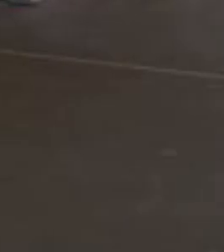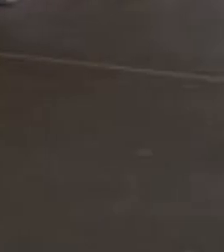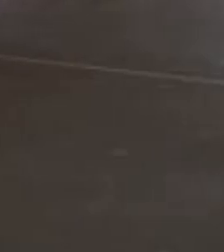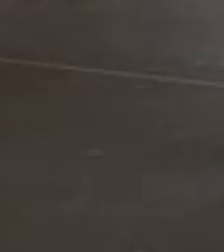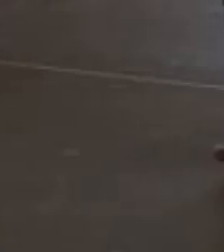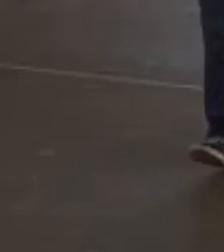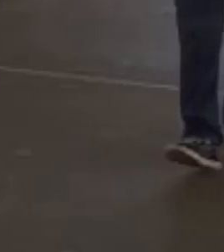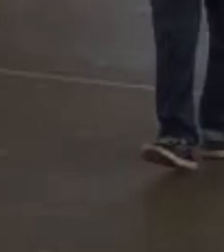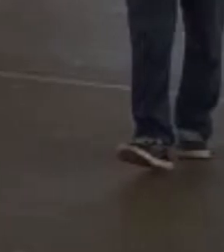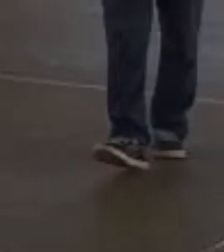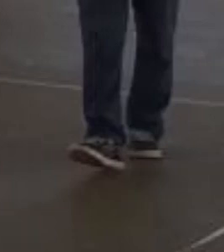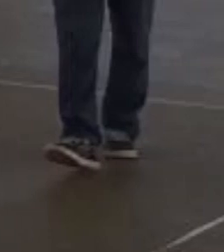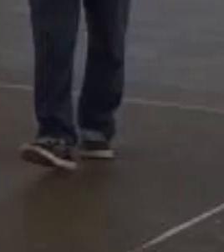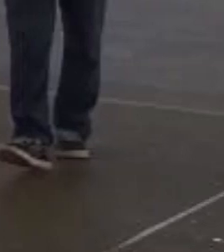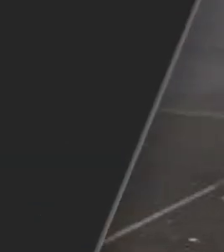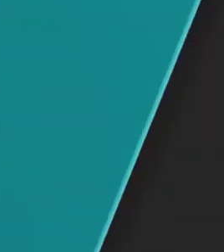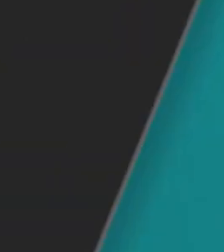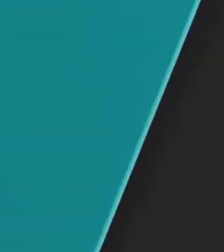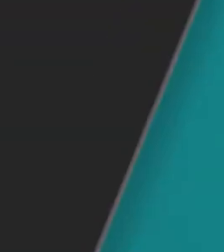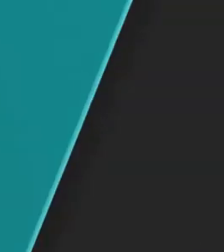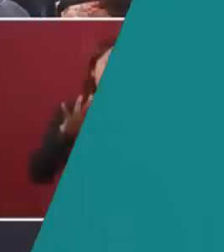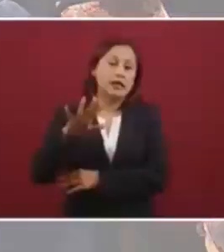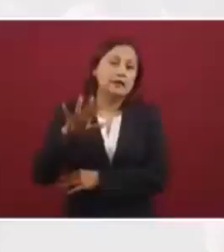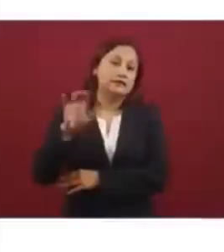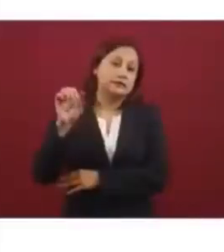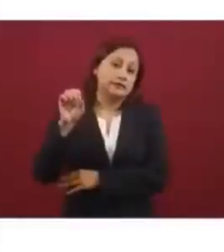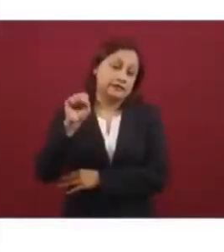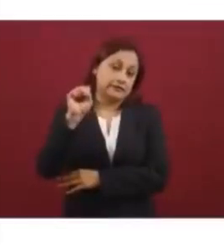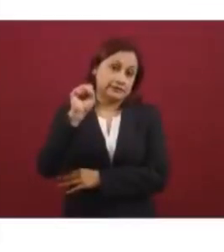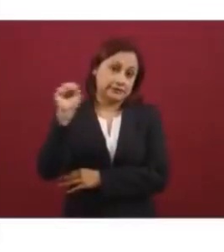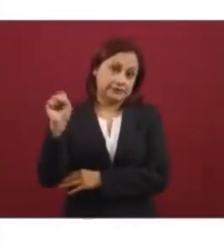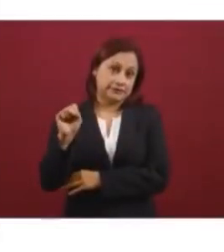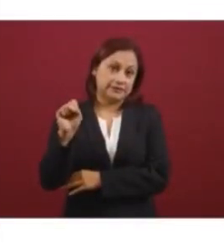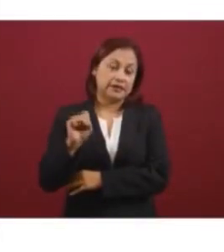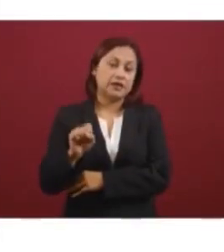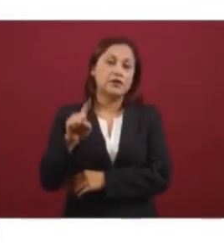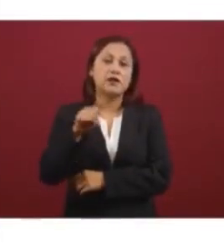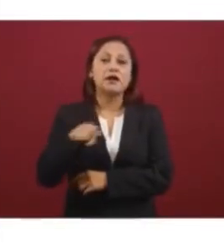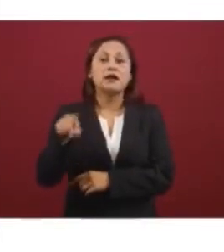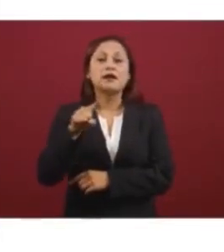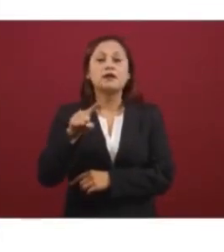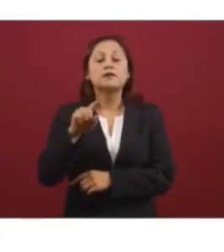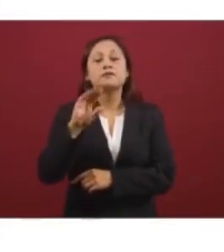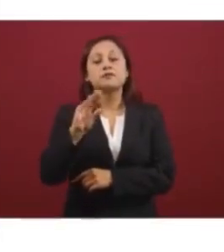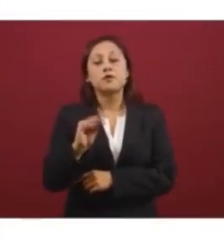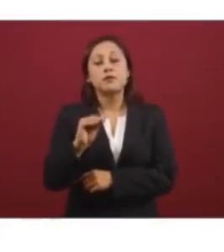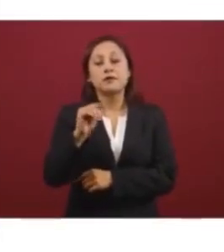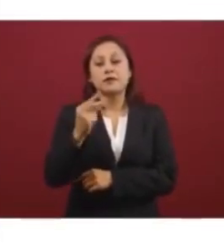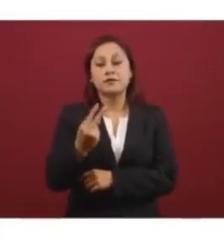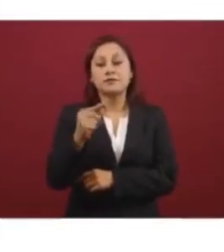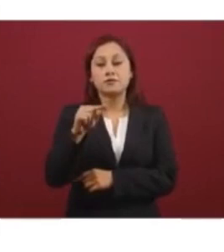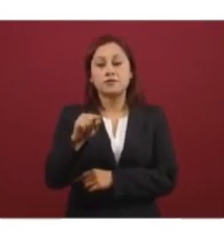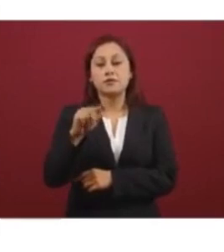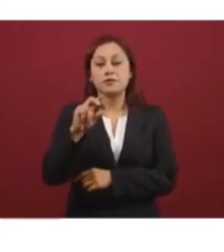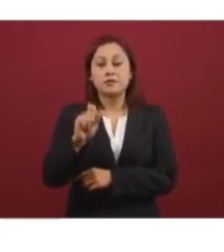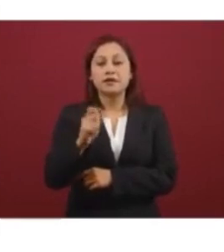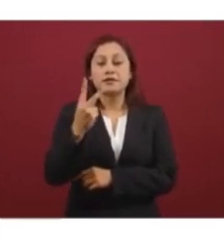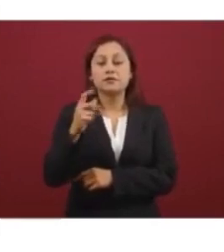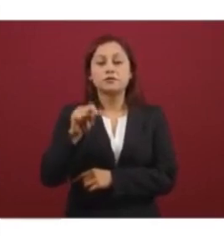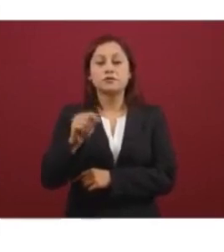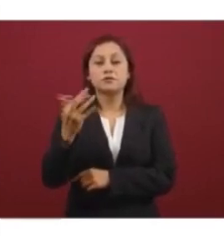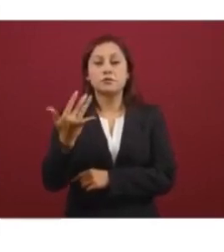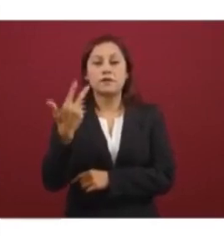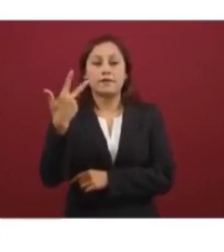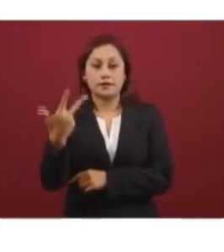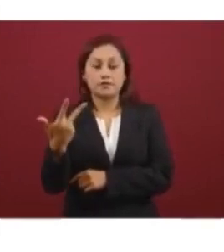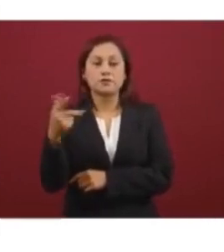diversas disciplinas deportivas. La Procuraduría Federal del Consumidor informó que en tan solo 15